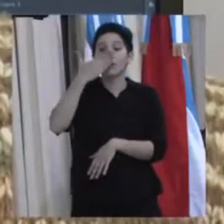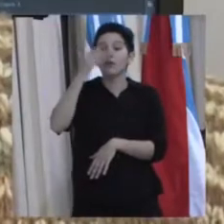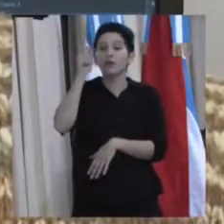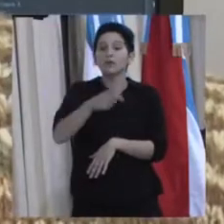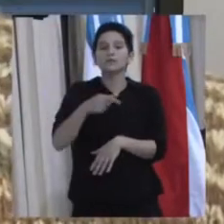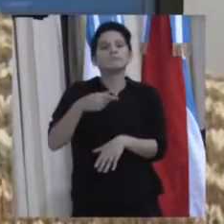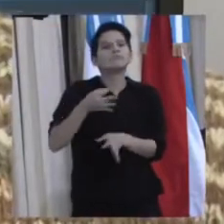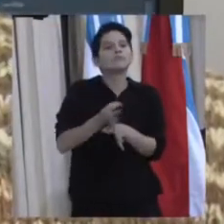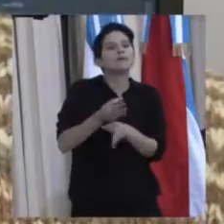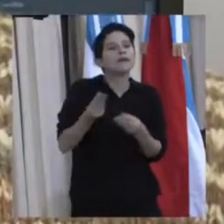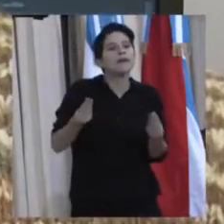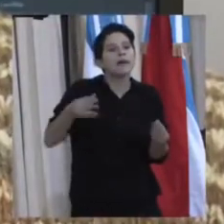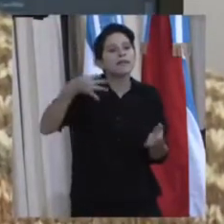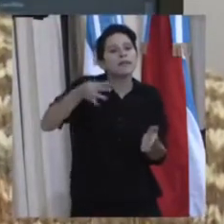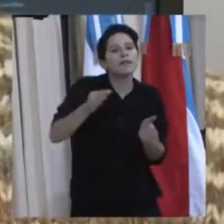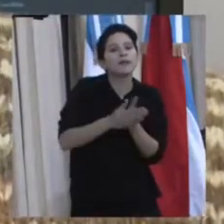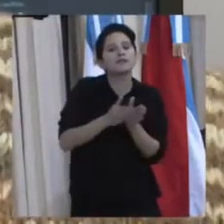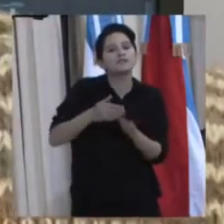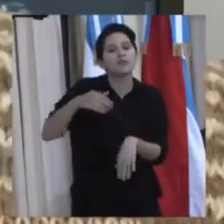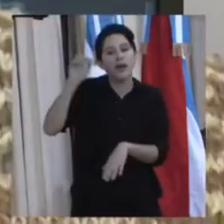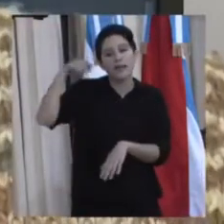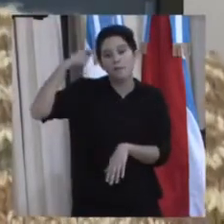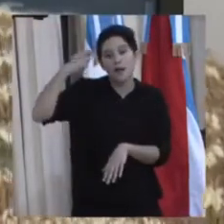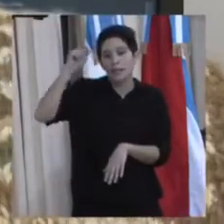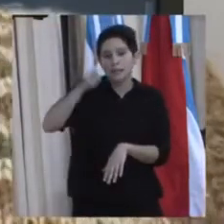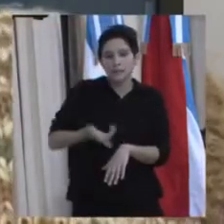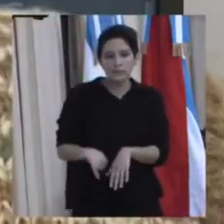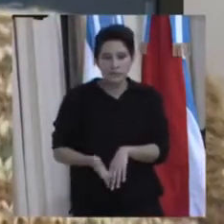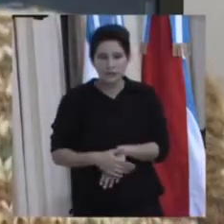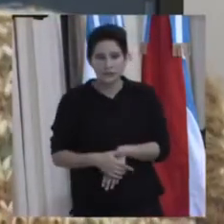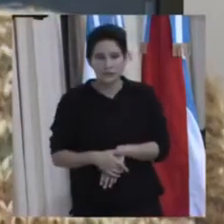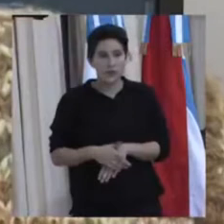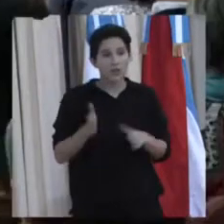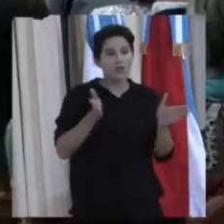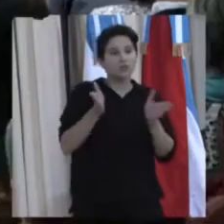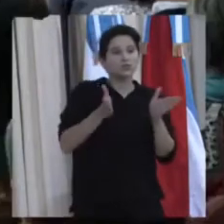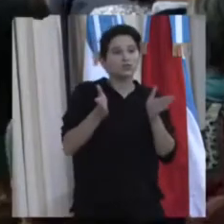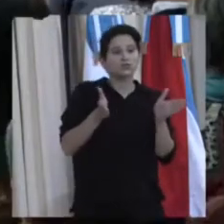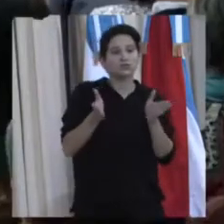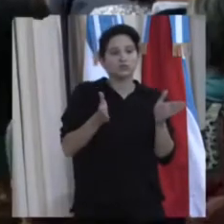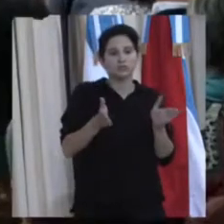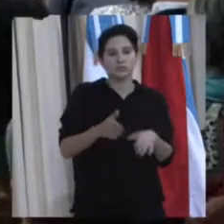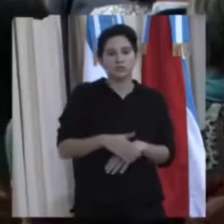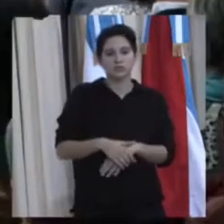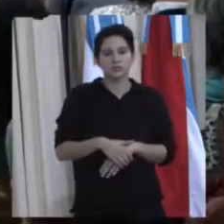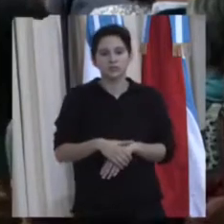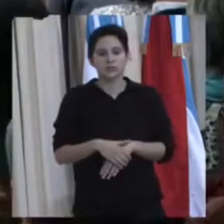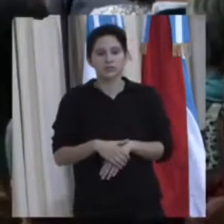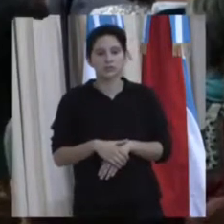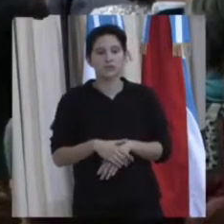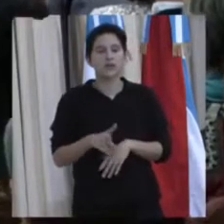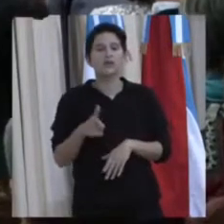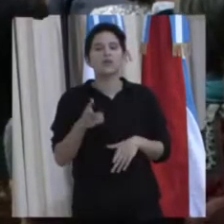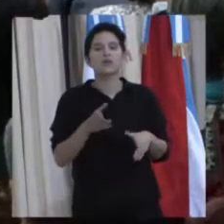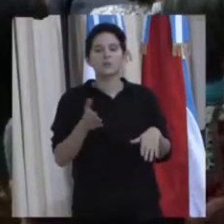enseñaba deberes para con los siervos. ¿No? Fíjense, dos universidades a ¿cuántos kilómetros de distancia? Unos